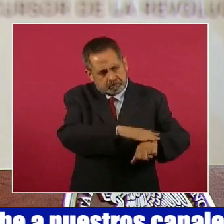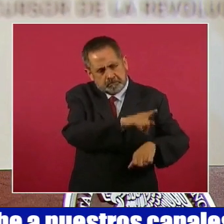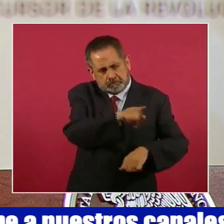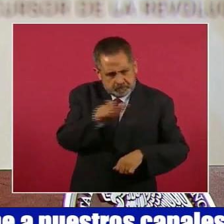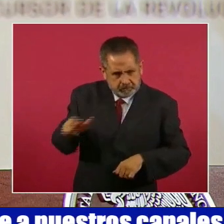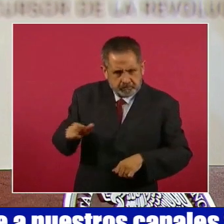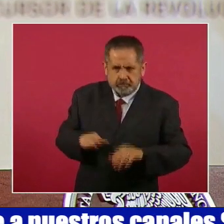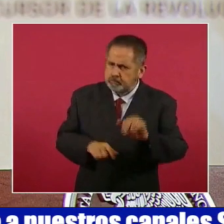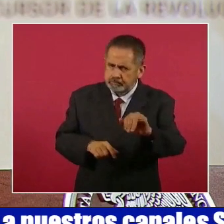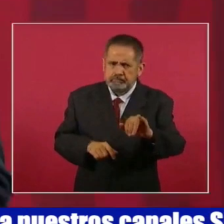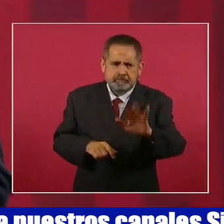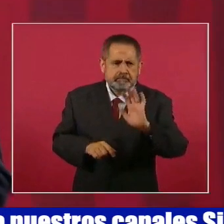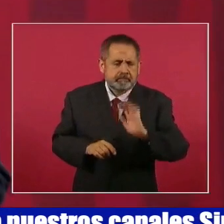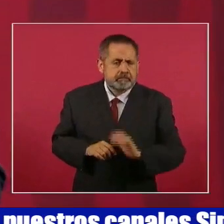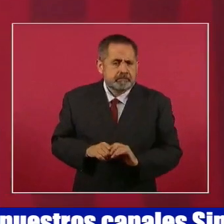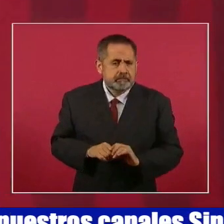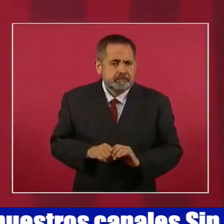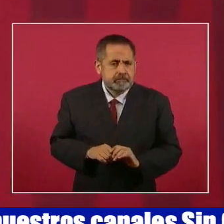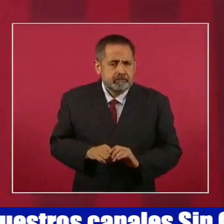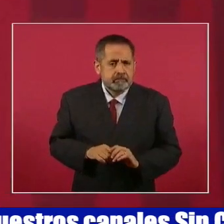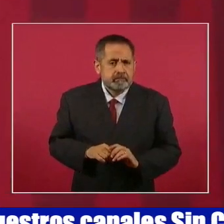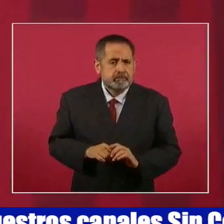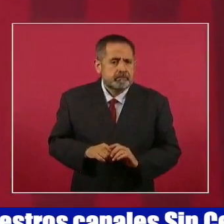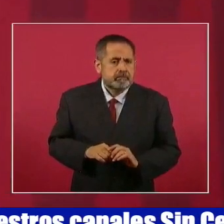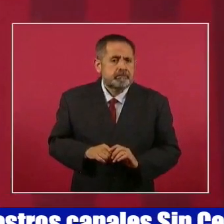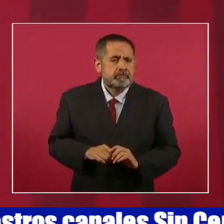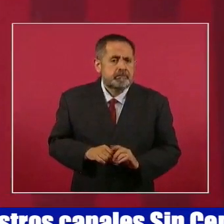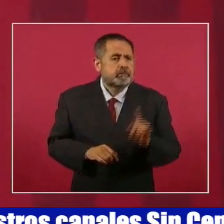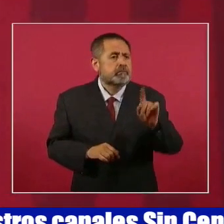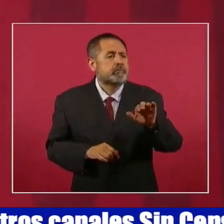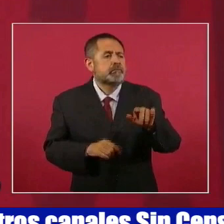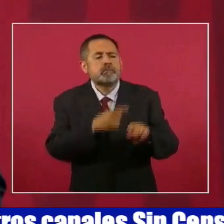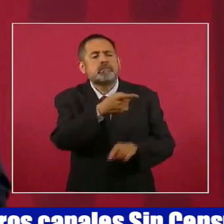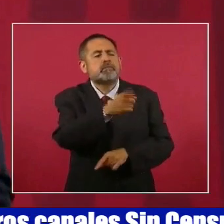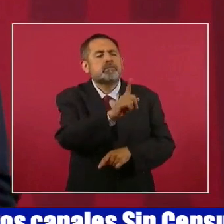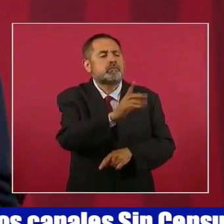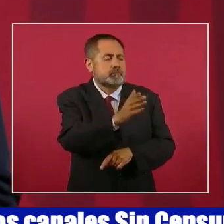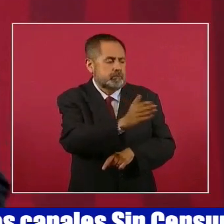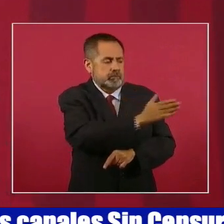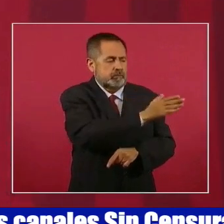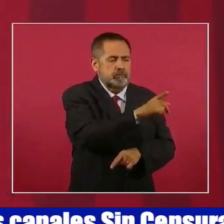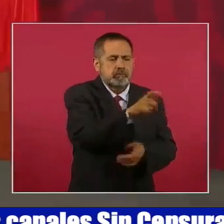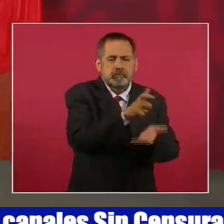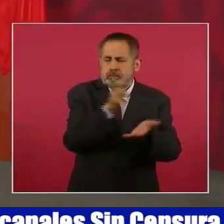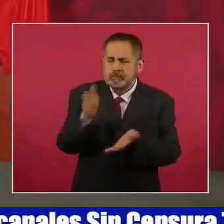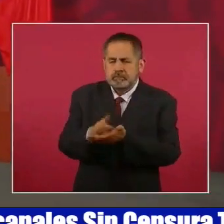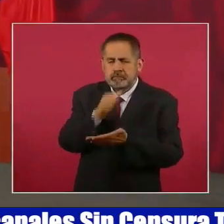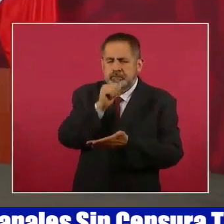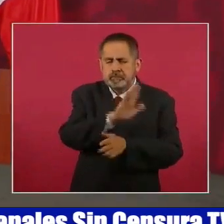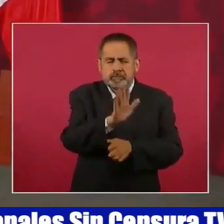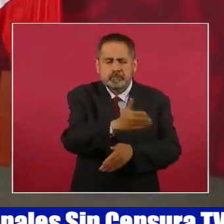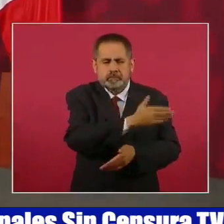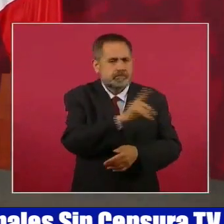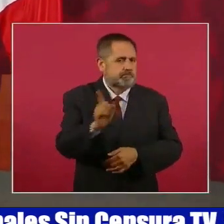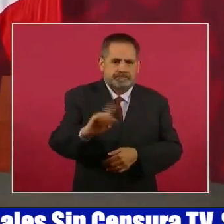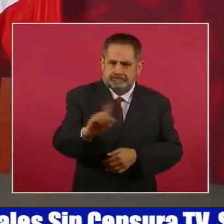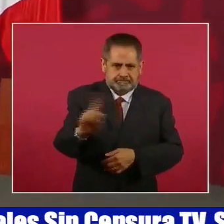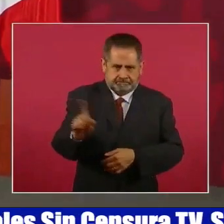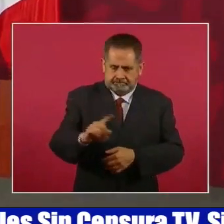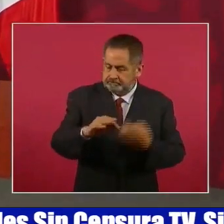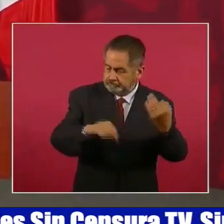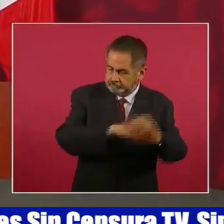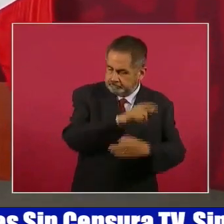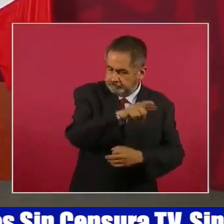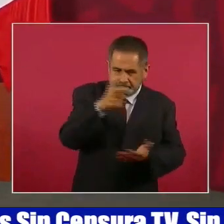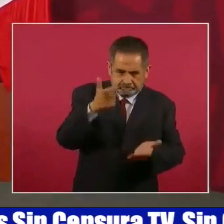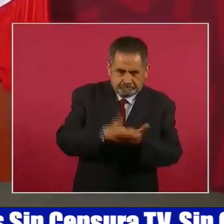a la reforma a la ley de la industria eléctrica, que en vez de defender a la Comisión Federal de Electricidad para tener un abasto de luz seguro, que